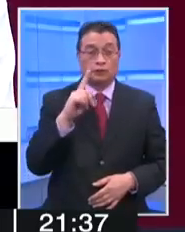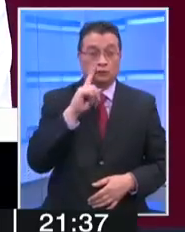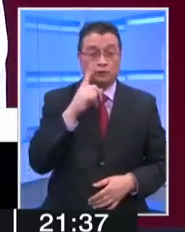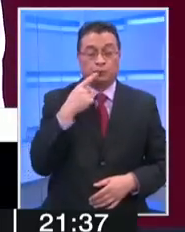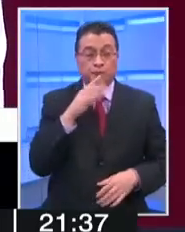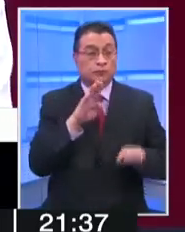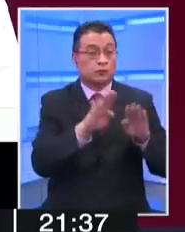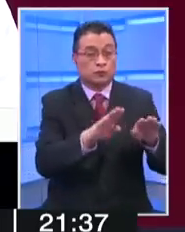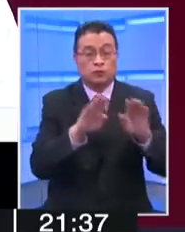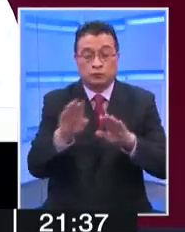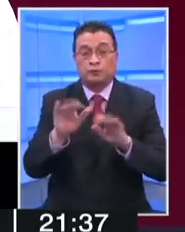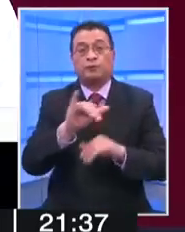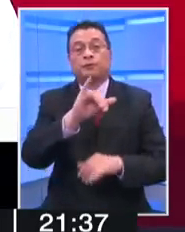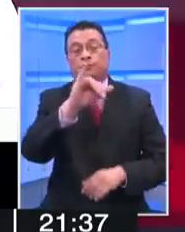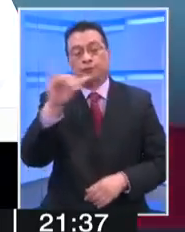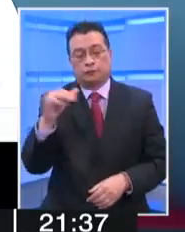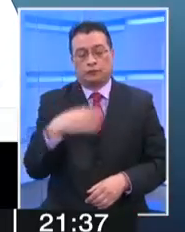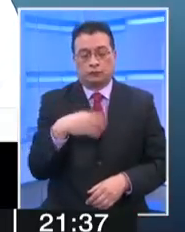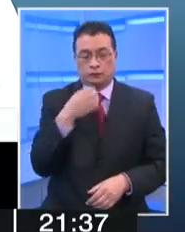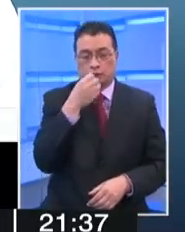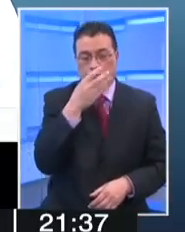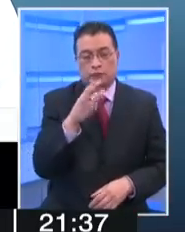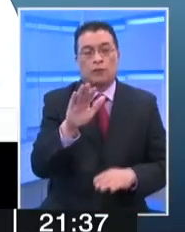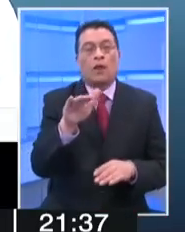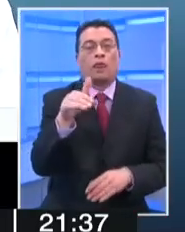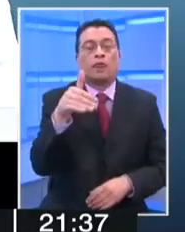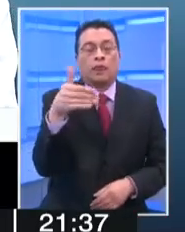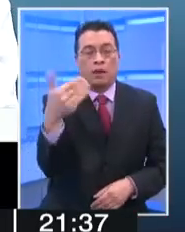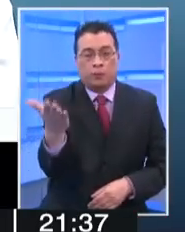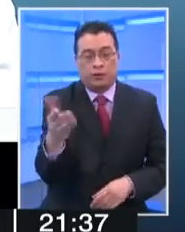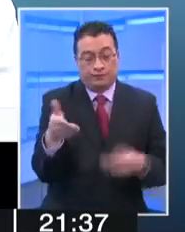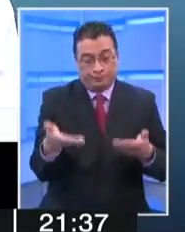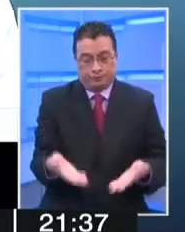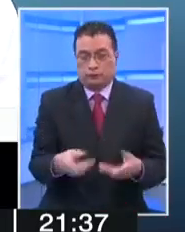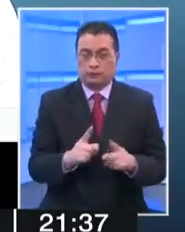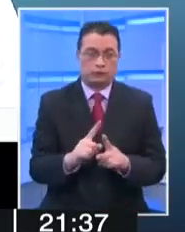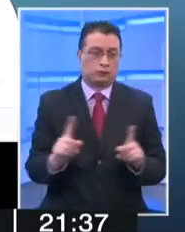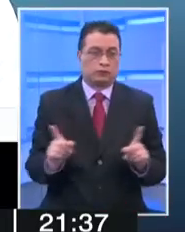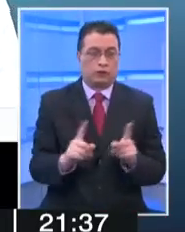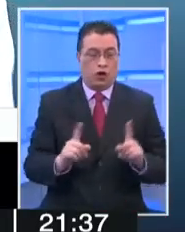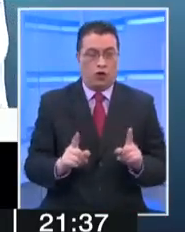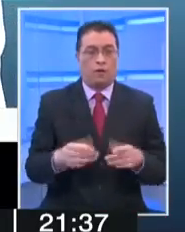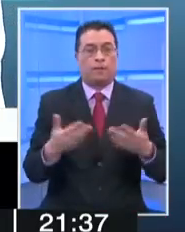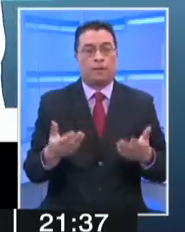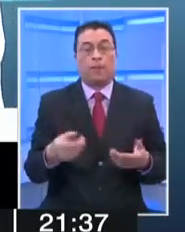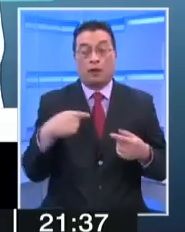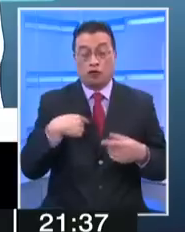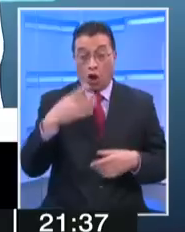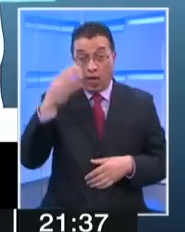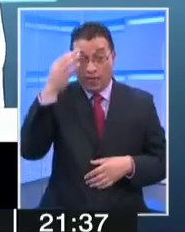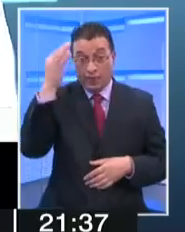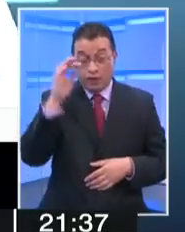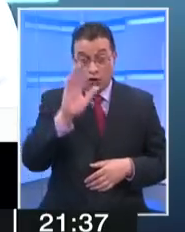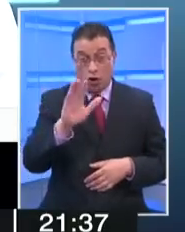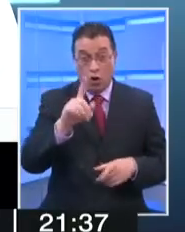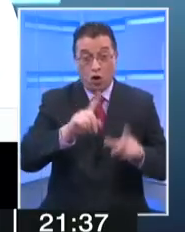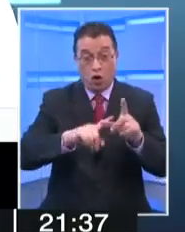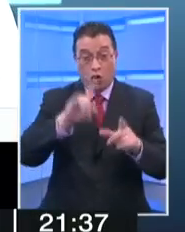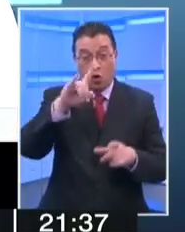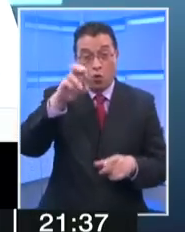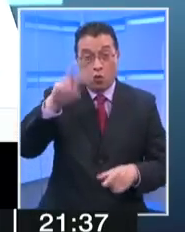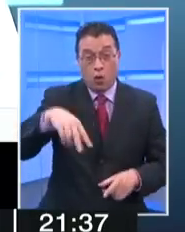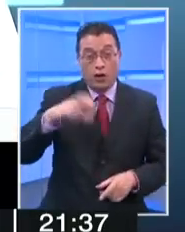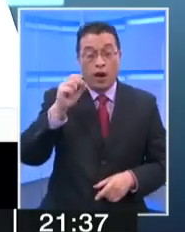nuestras preferenci la manifestaré en en ese en esa discusión que vemos como colectivo ahora Yo entiendo Juan Andrés Ah Juan Andrés es